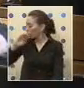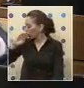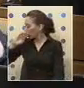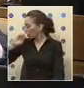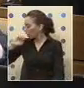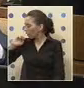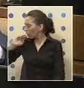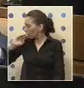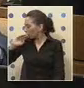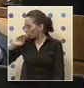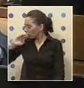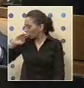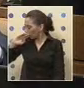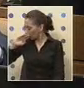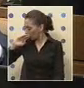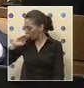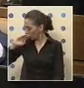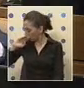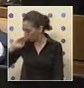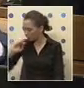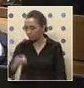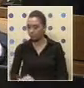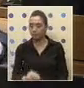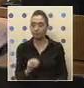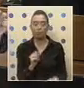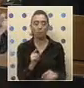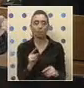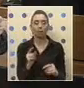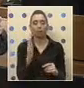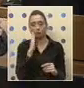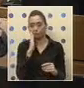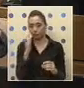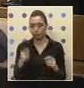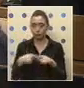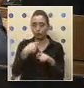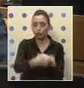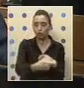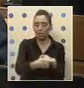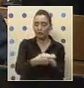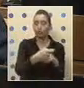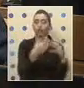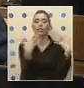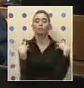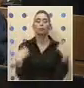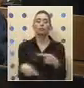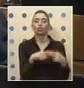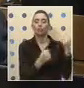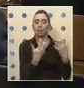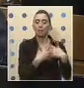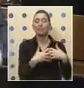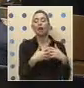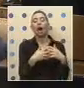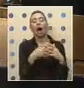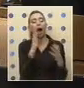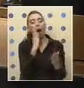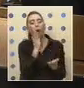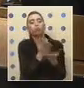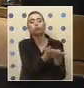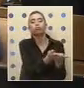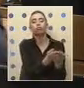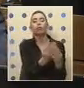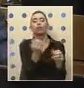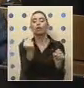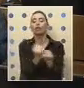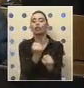es esa responsabilidad que se hace a través de una donación a una causa honorable, o construyendo una sede